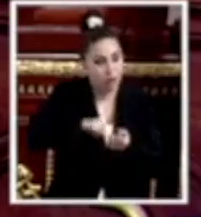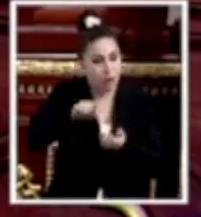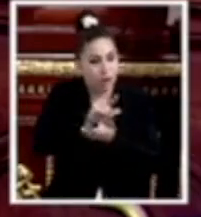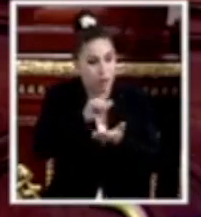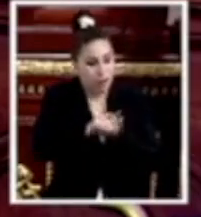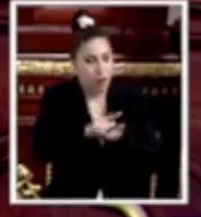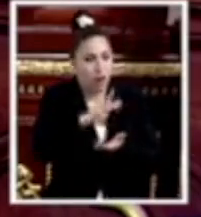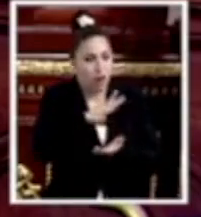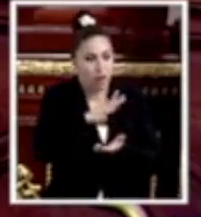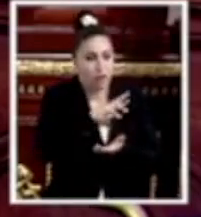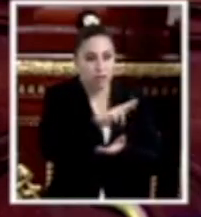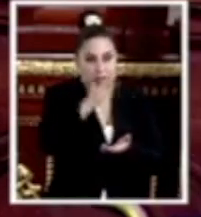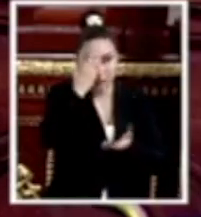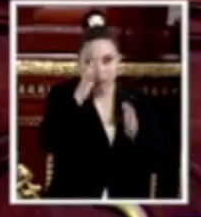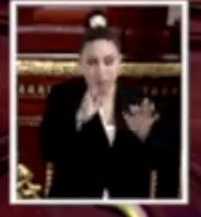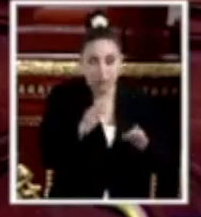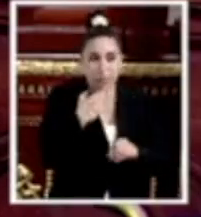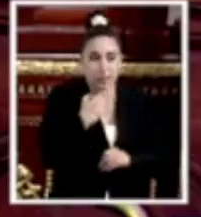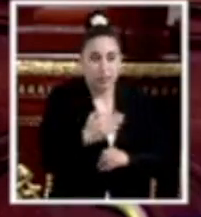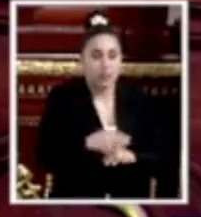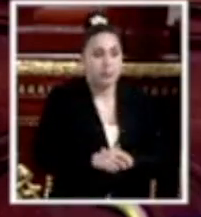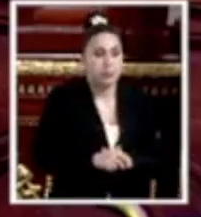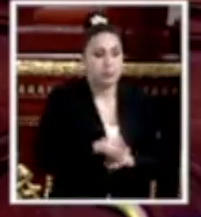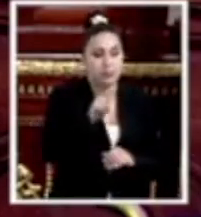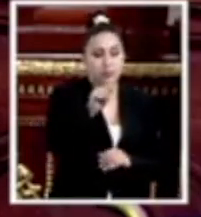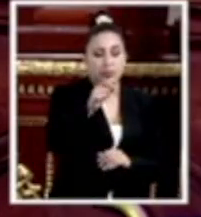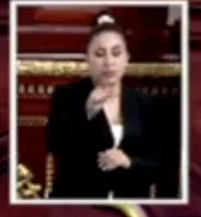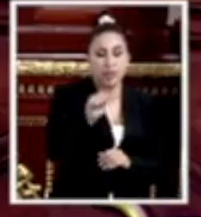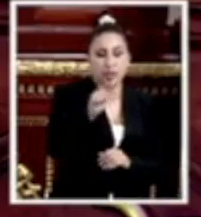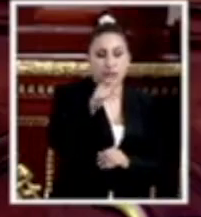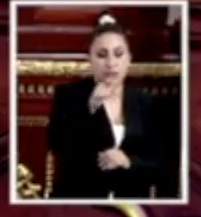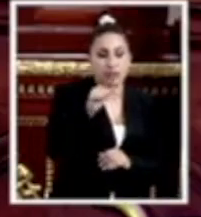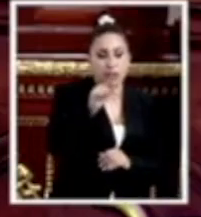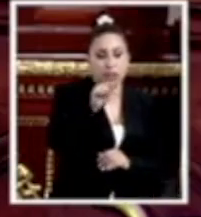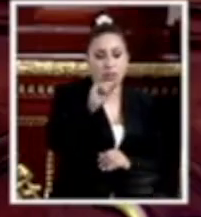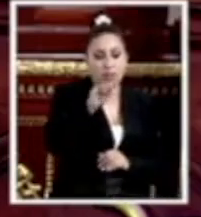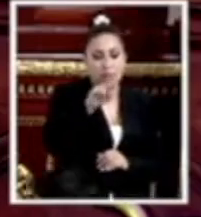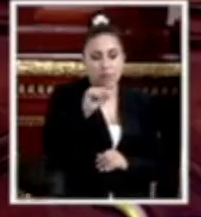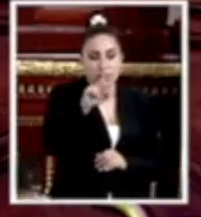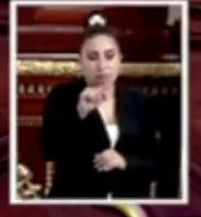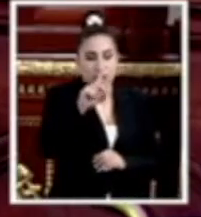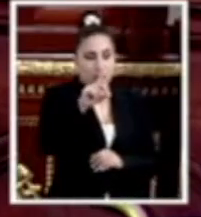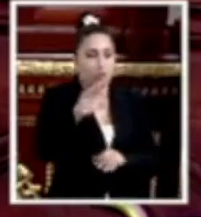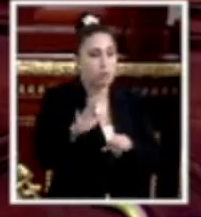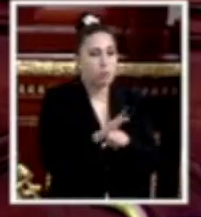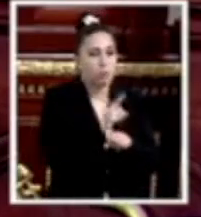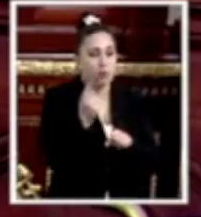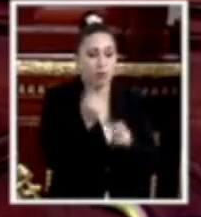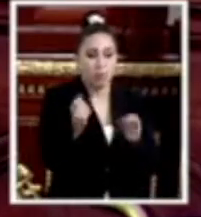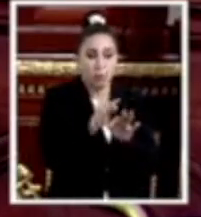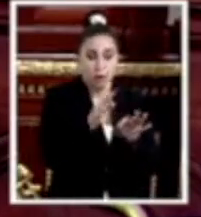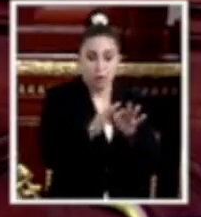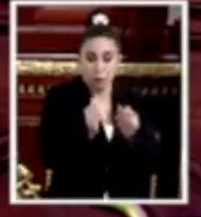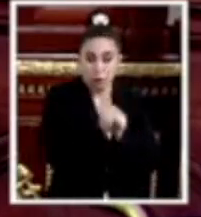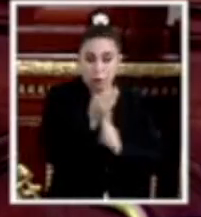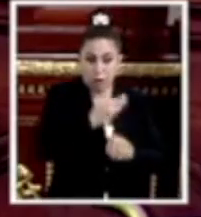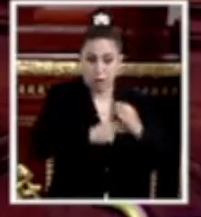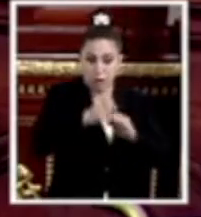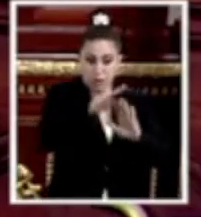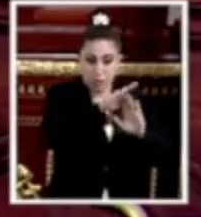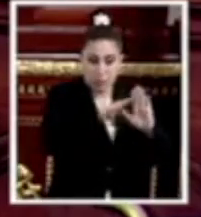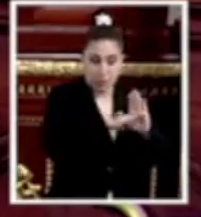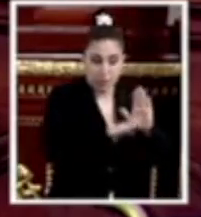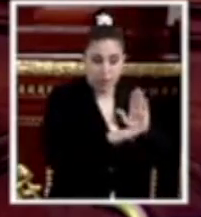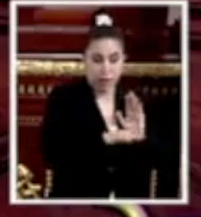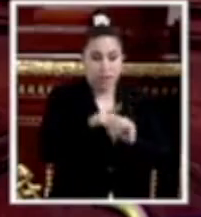penal, en su vertiente de taxatividad, porque a través de estos principios se cumple una función